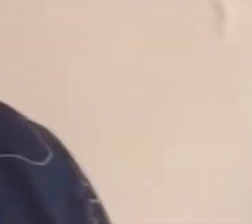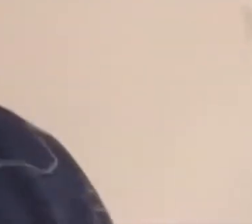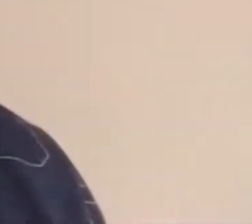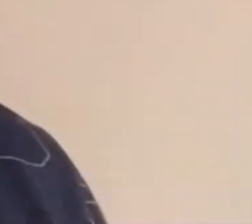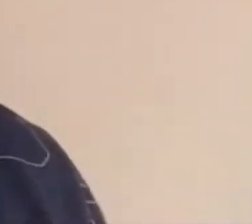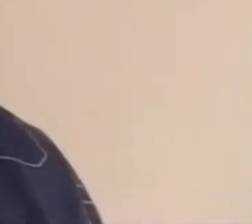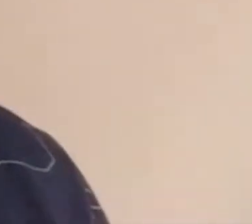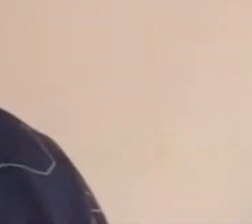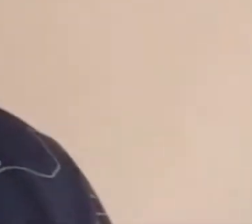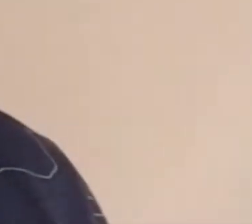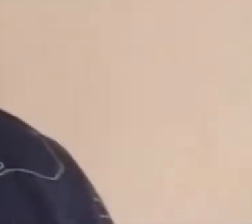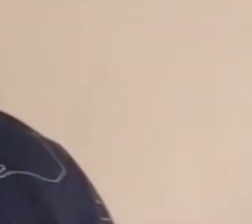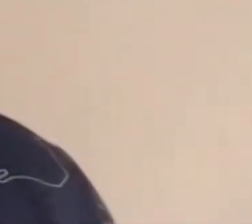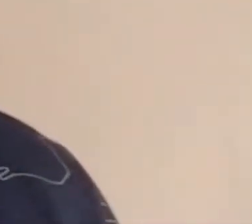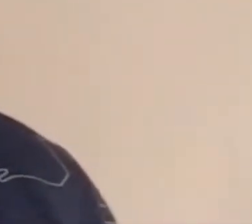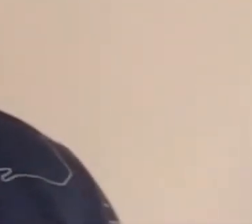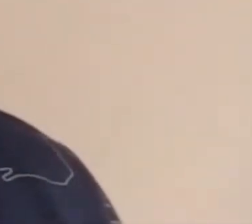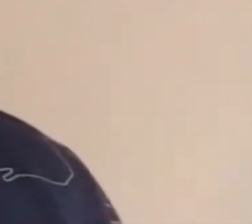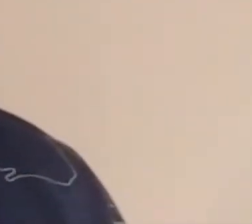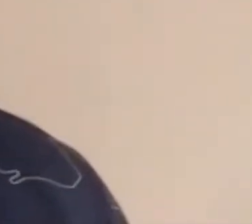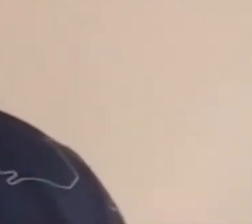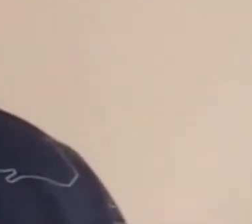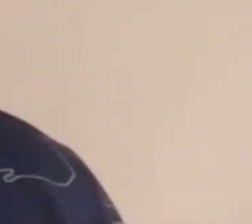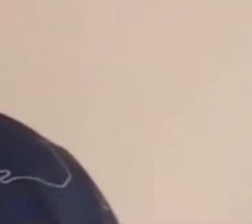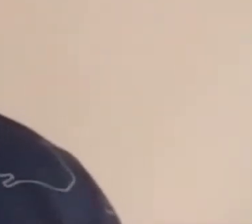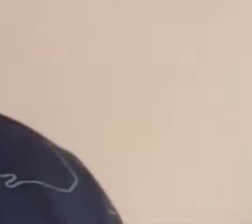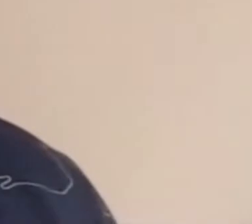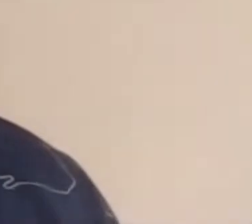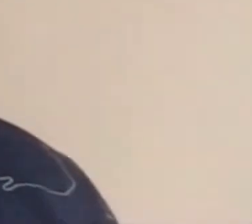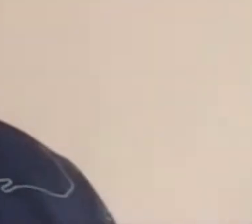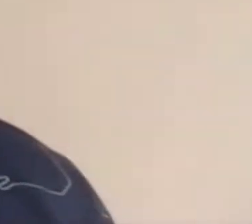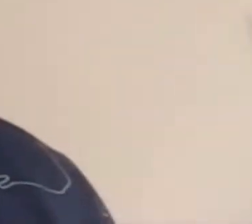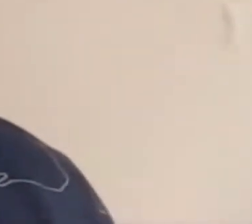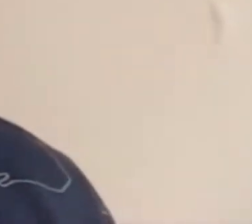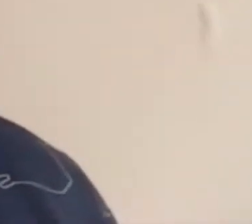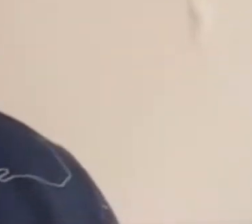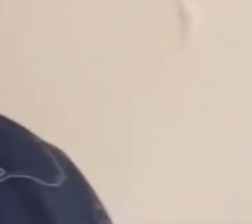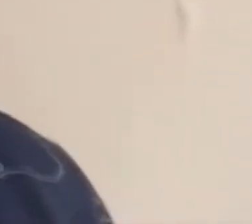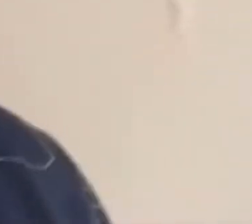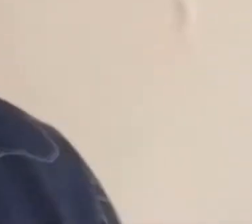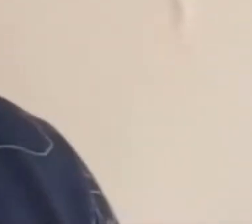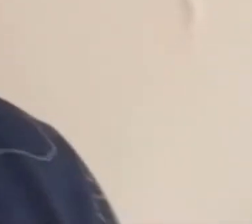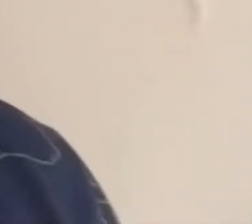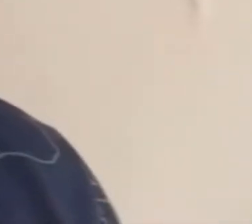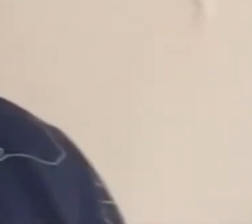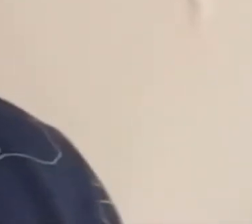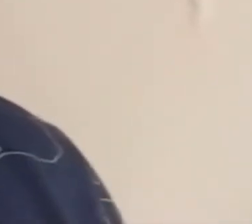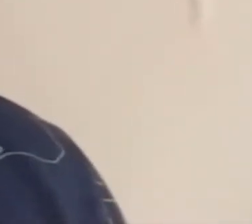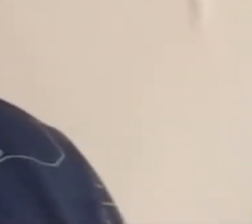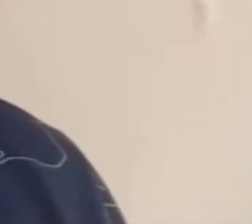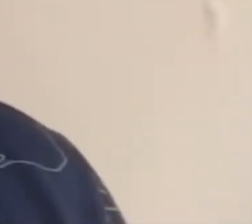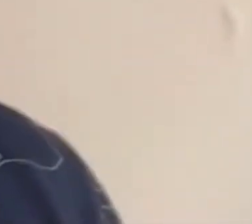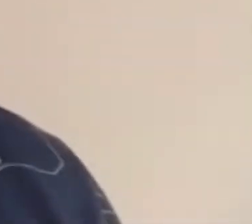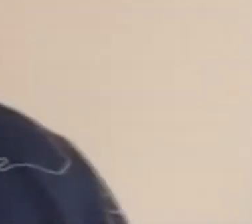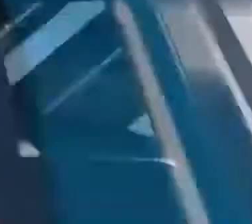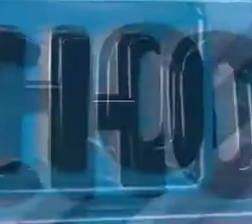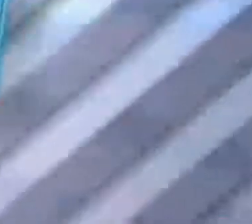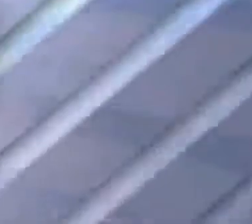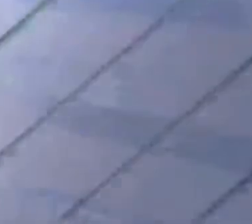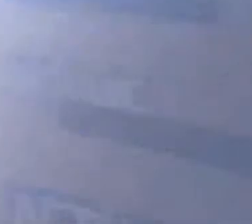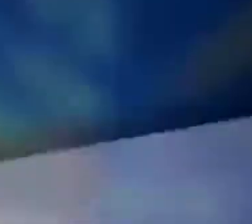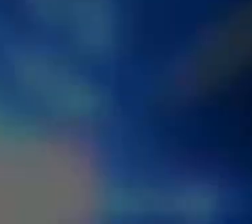y tengo una pregunta sobre cuáles son los requisitos que debo tener para adquirir la pensión en